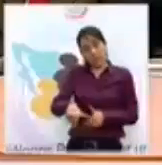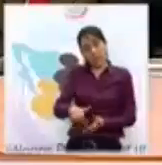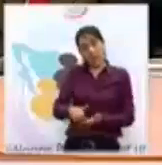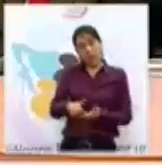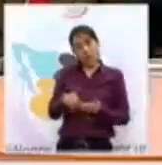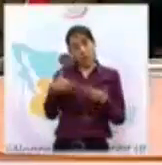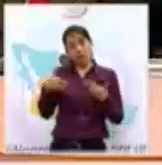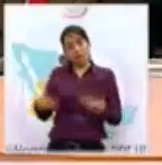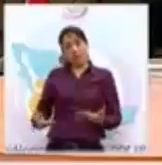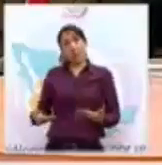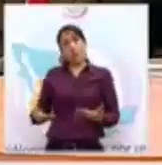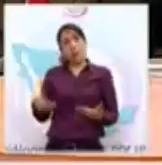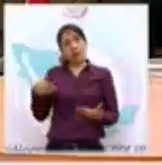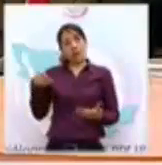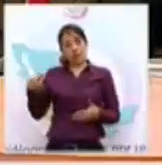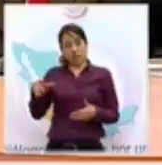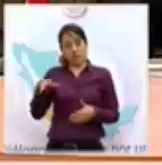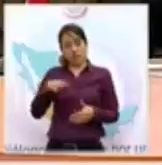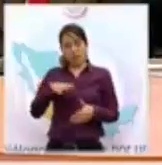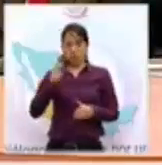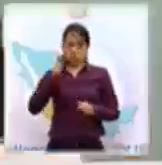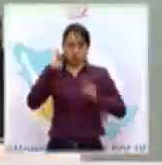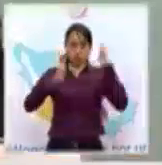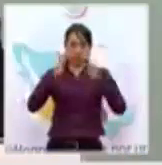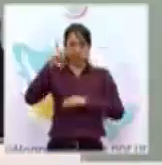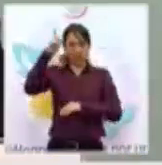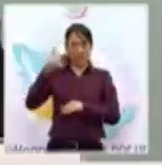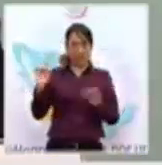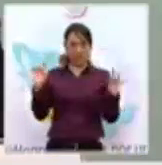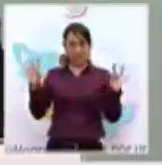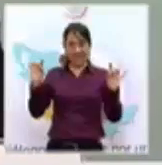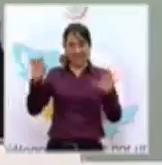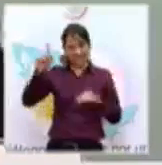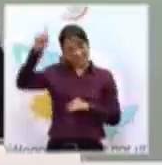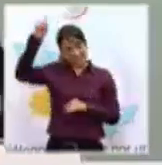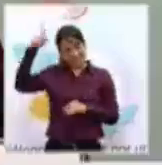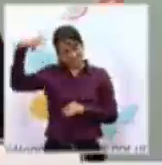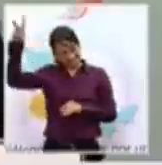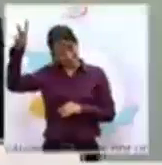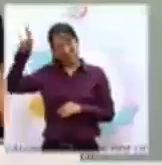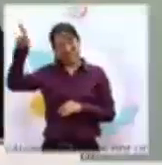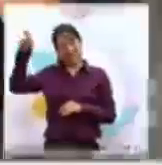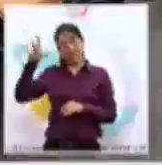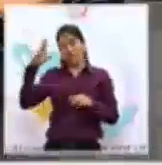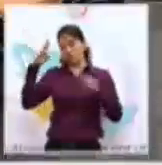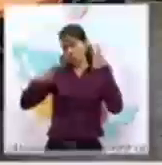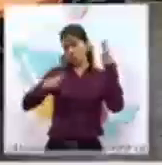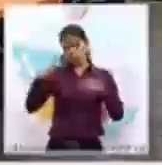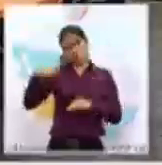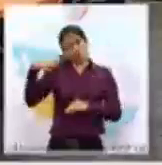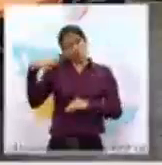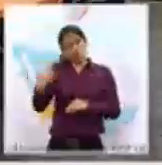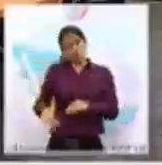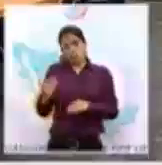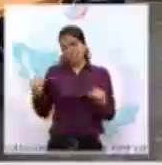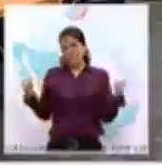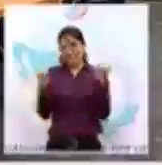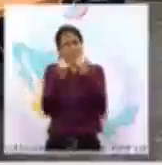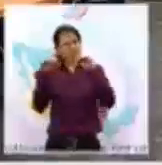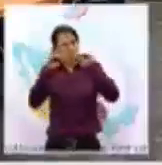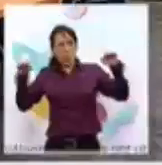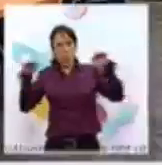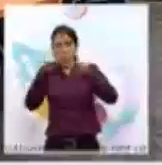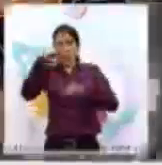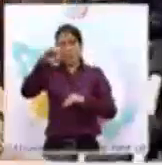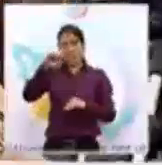Museo del LACMA, del Museo de Los Ángeles, del Condado de Los Ángeles, gran museo que compite con el Metropolitano de Nueva York, no es un